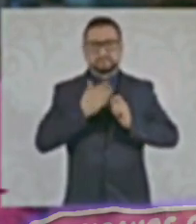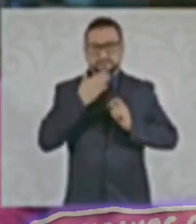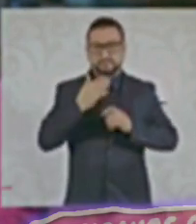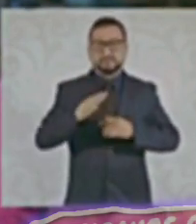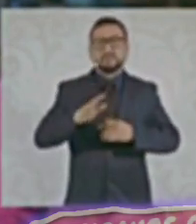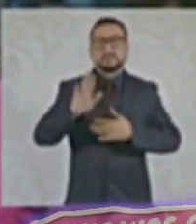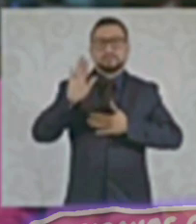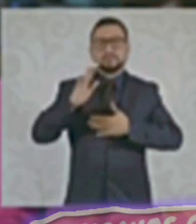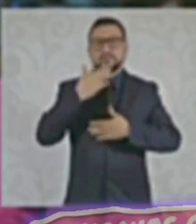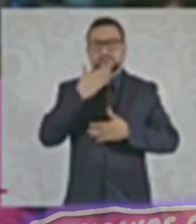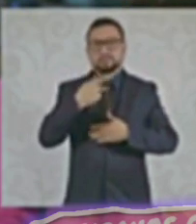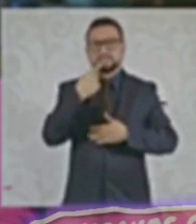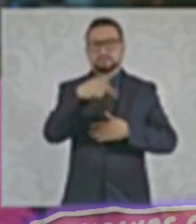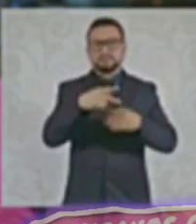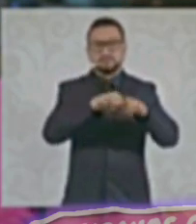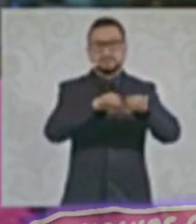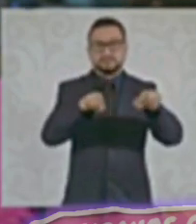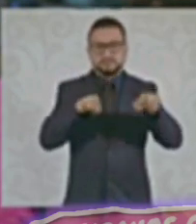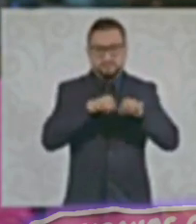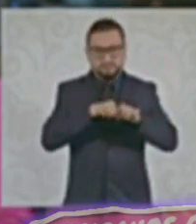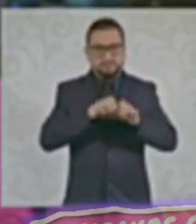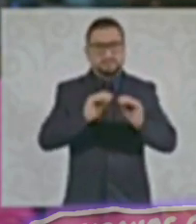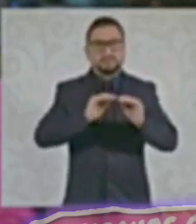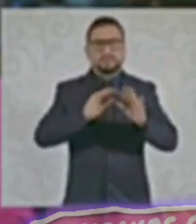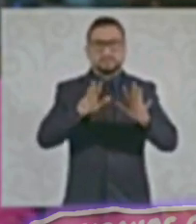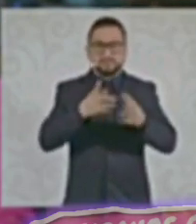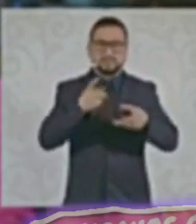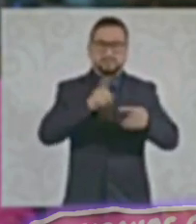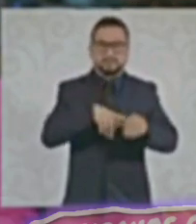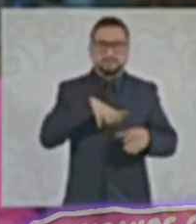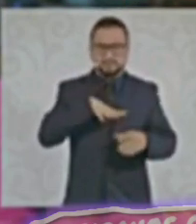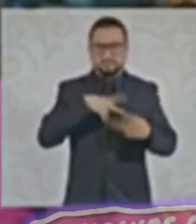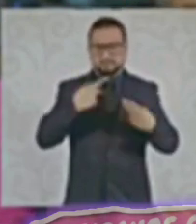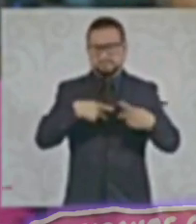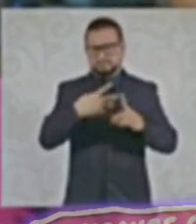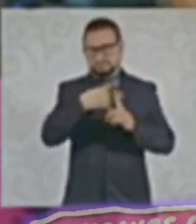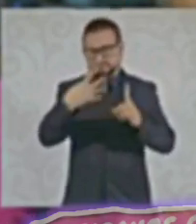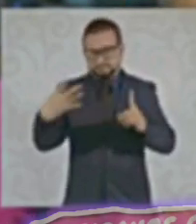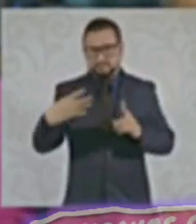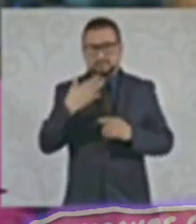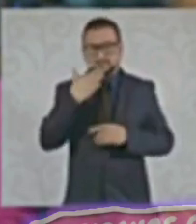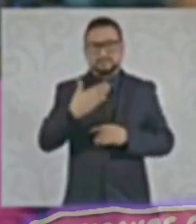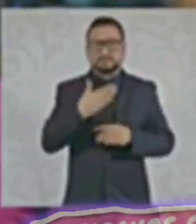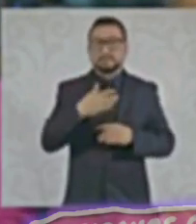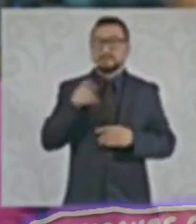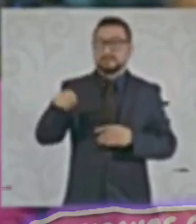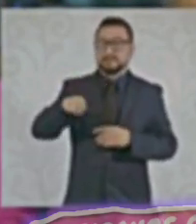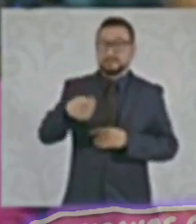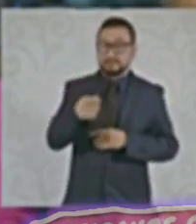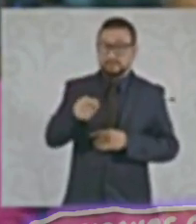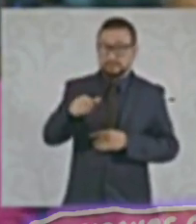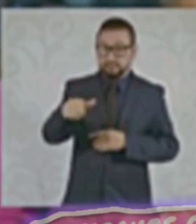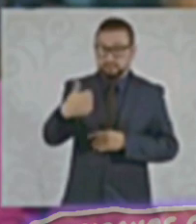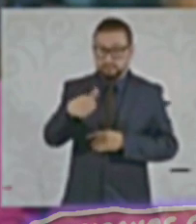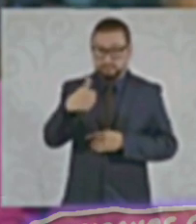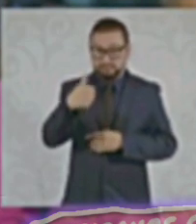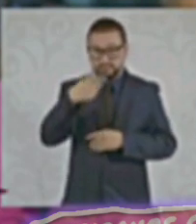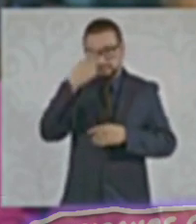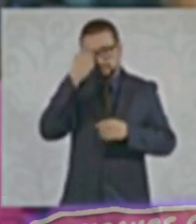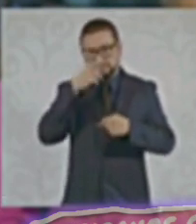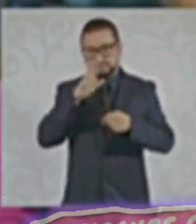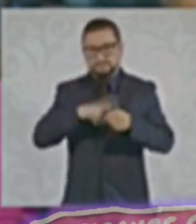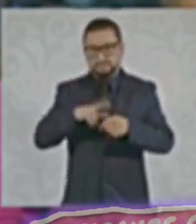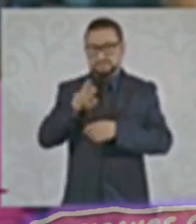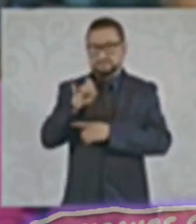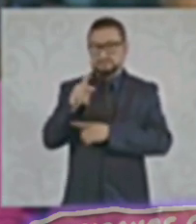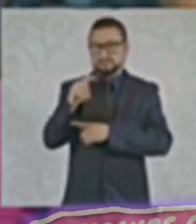equipo, bueno, hay personas abiertamente LGBTIQ+. Por otro lado, en el Canal 11, con la dirección de